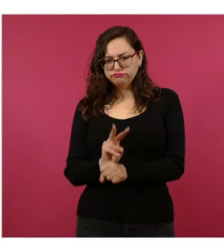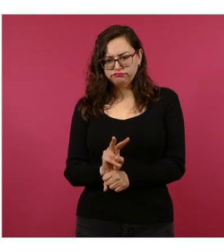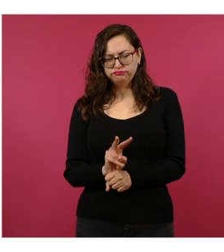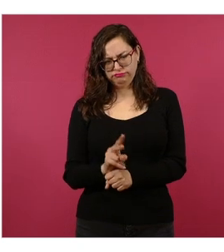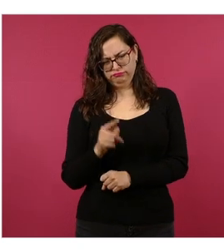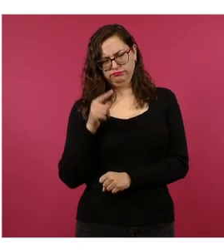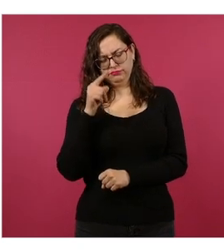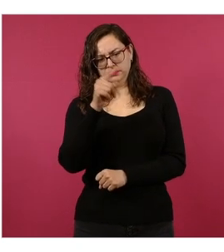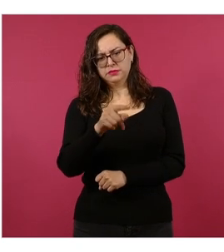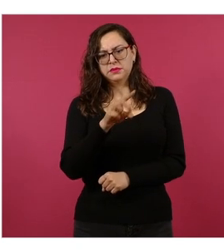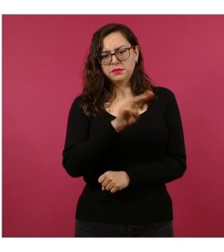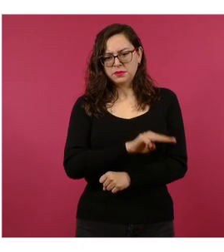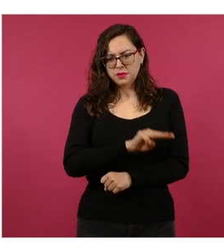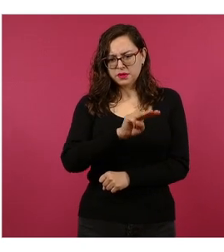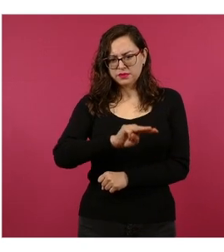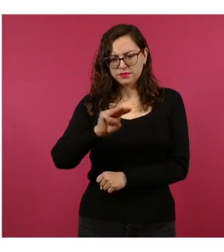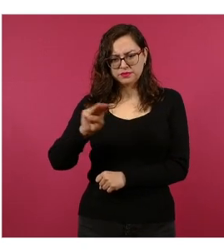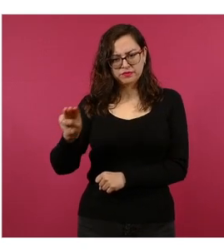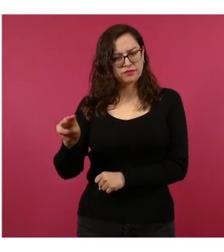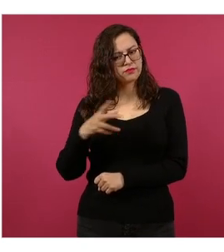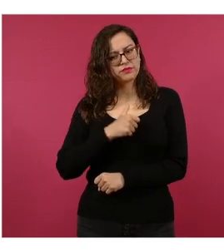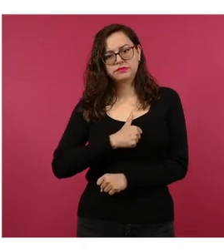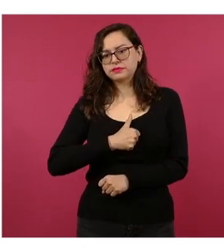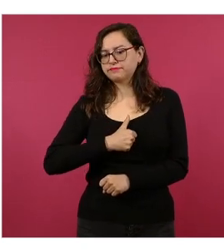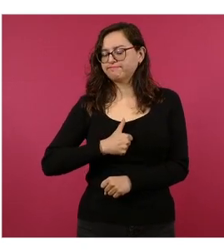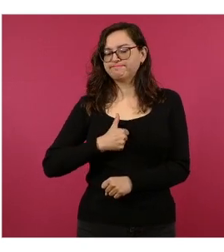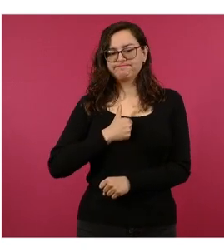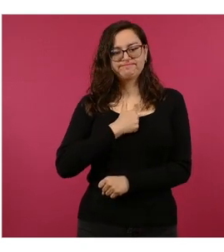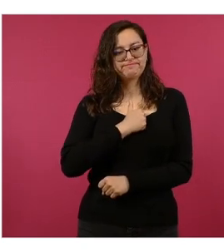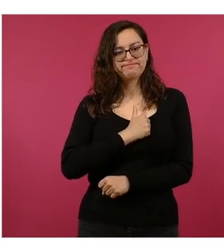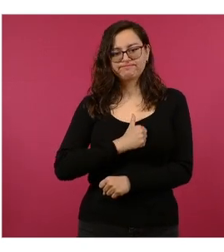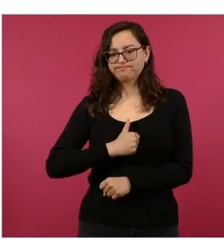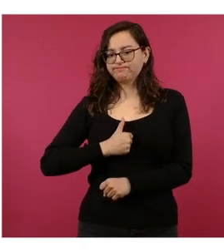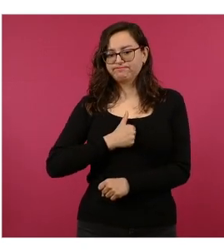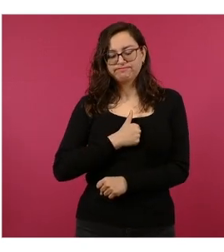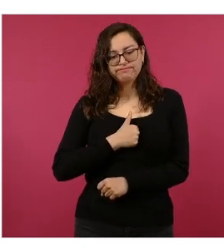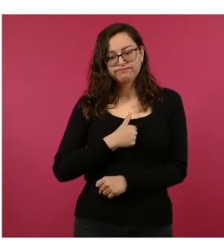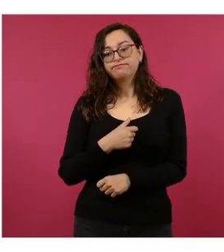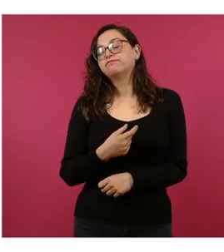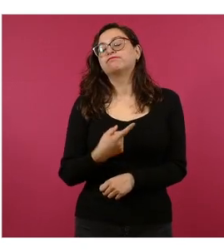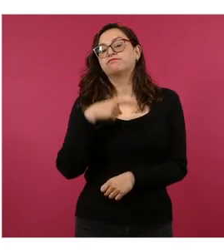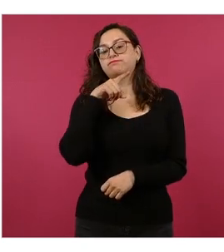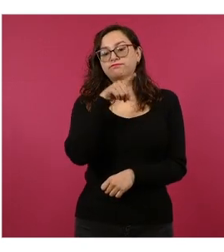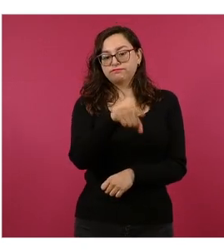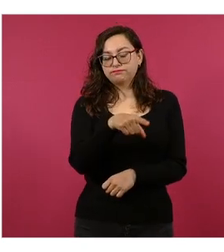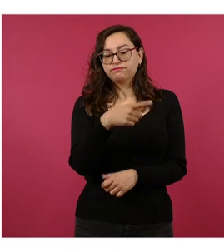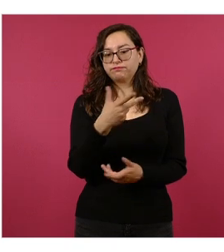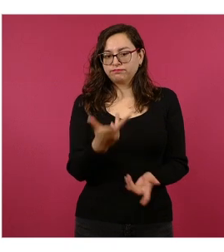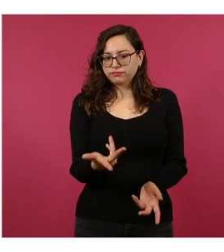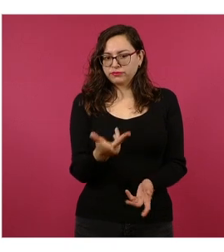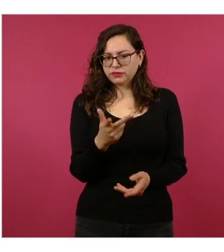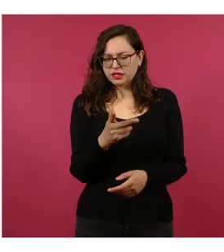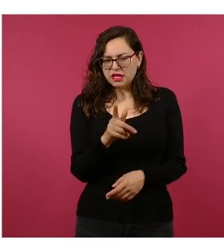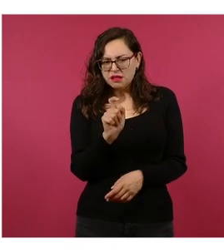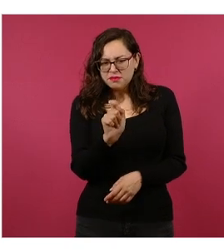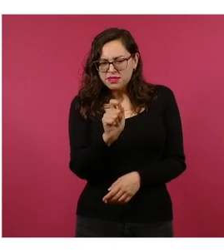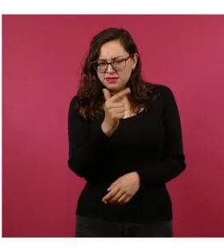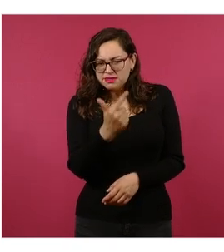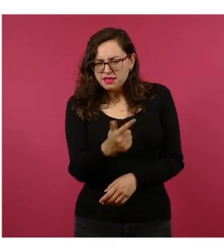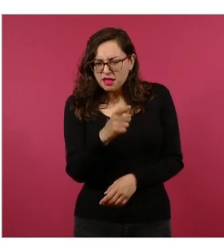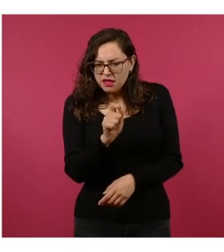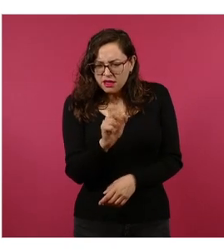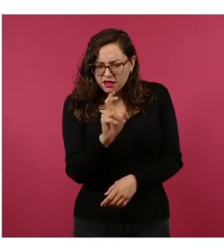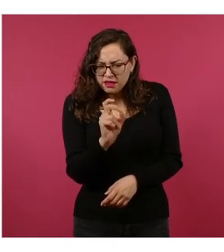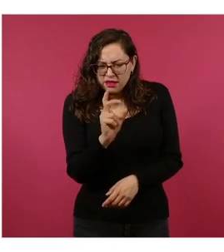de Zamora, Michoacán, desgraciadamente nos encontramos con una franquicia de Pemex a 27 pesos con